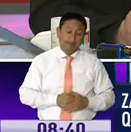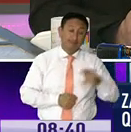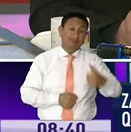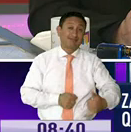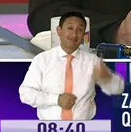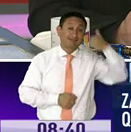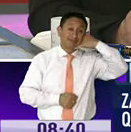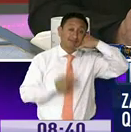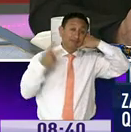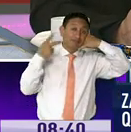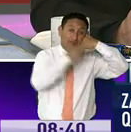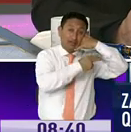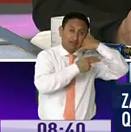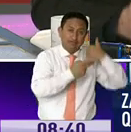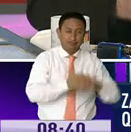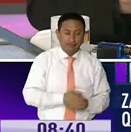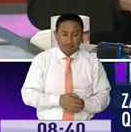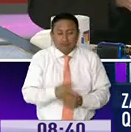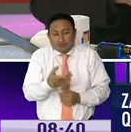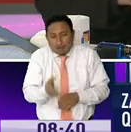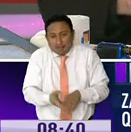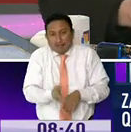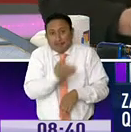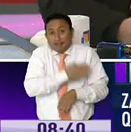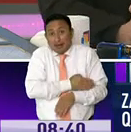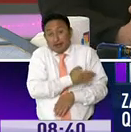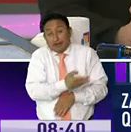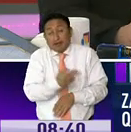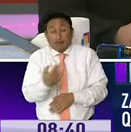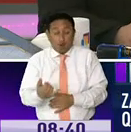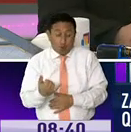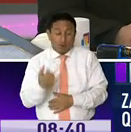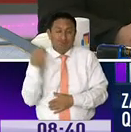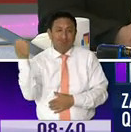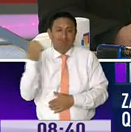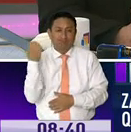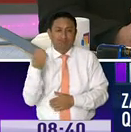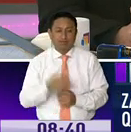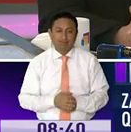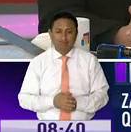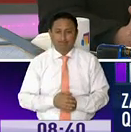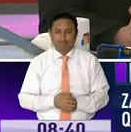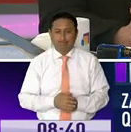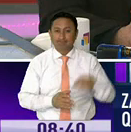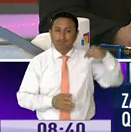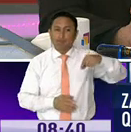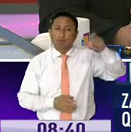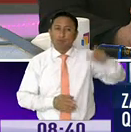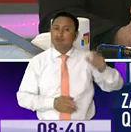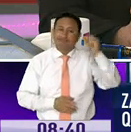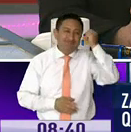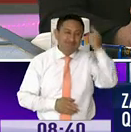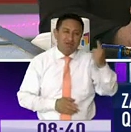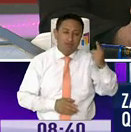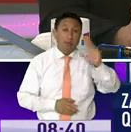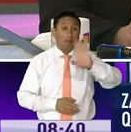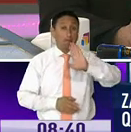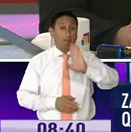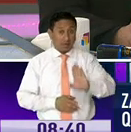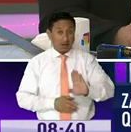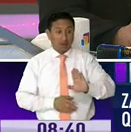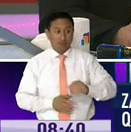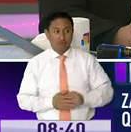falsas. Bueno, ya sabemos de esta problemática, hoy estamos en emergencia, creo que hay que llegar a crear conciencia, pero ya hay que llegar